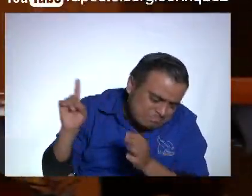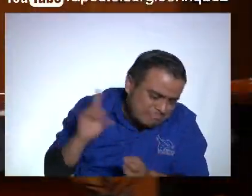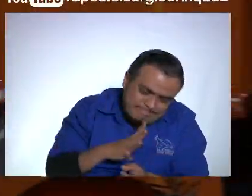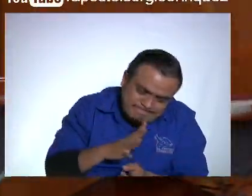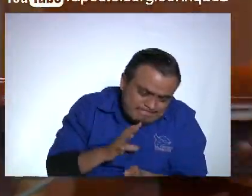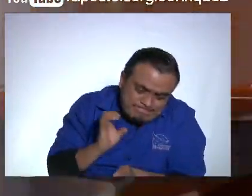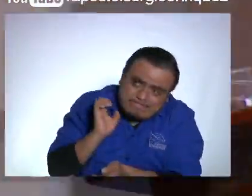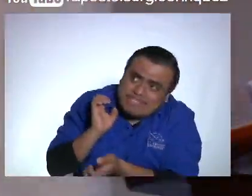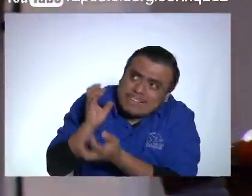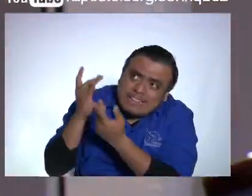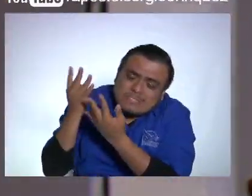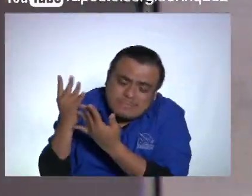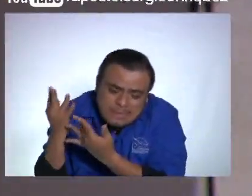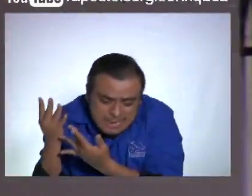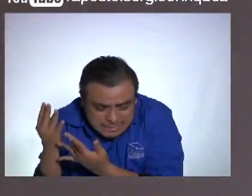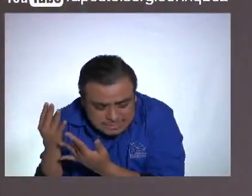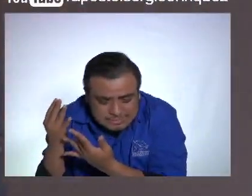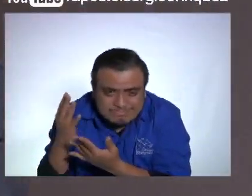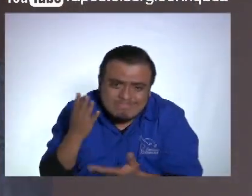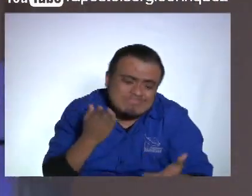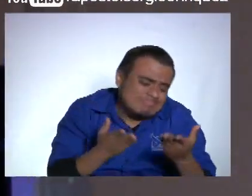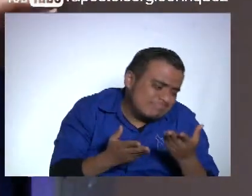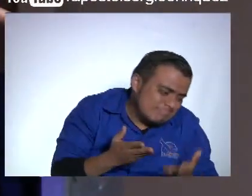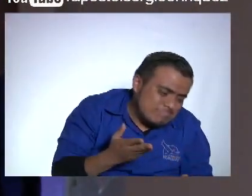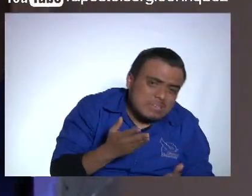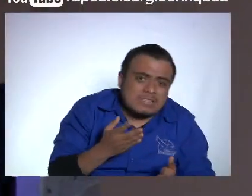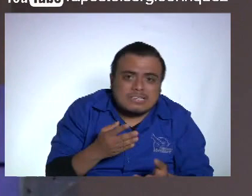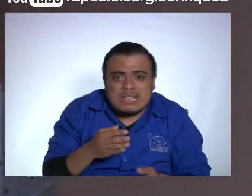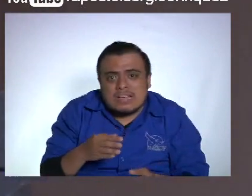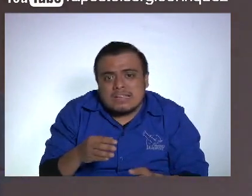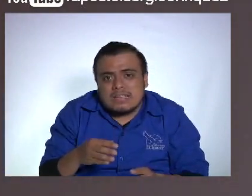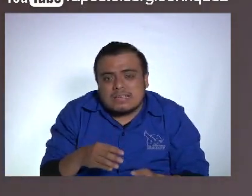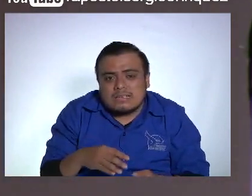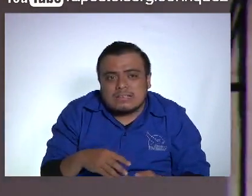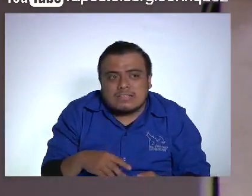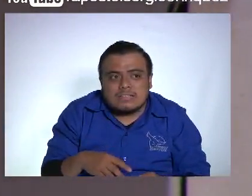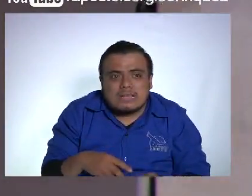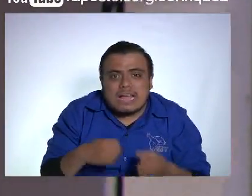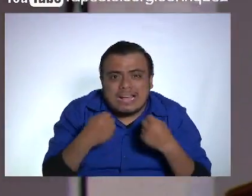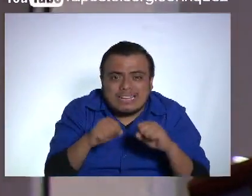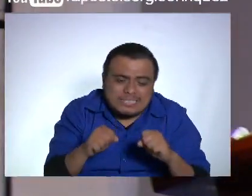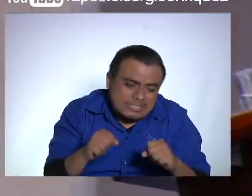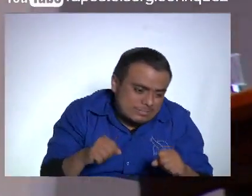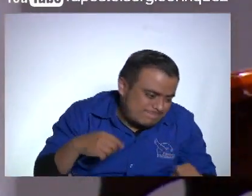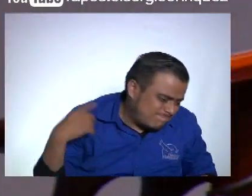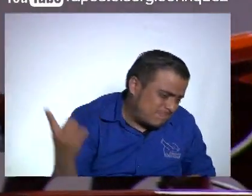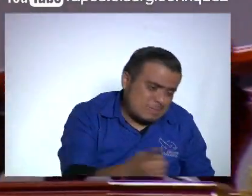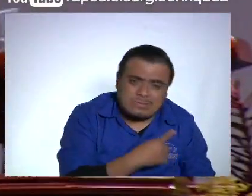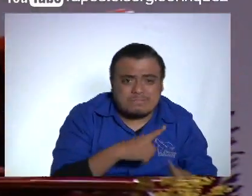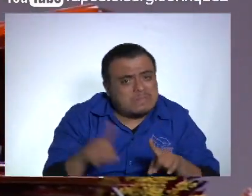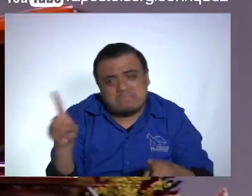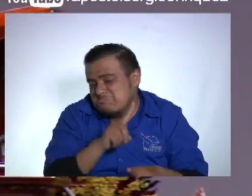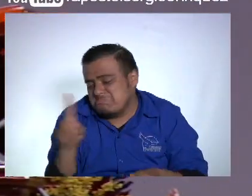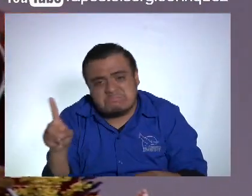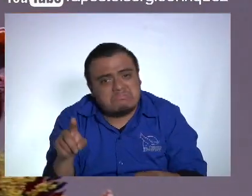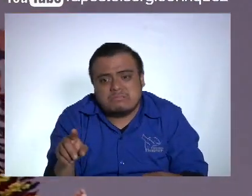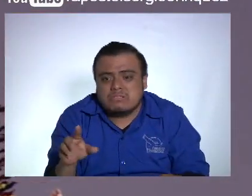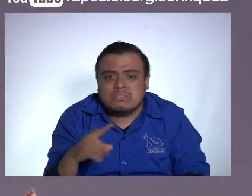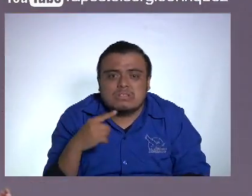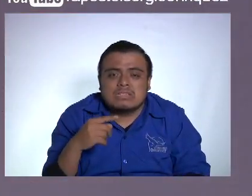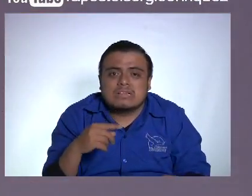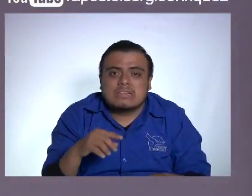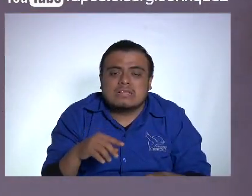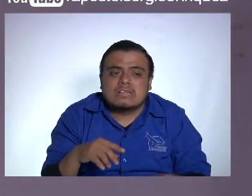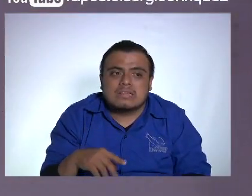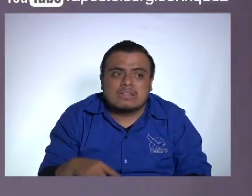sin soluciones, que tal vez ya han intentado de todo y nada les ha salido bien, pero créeme